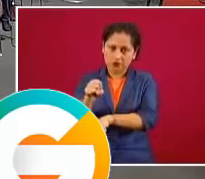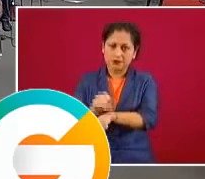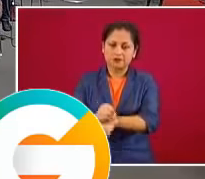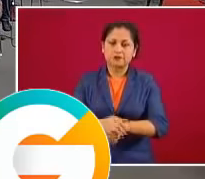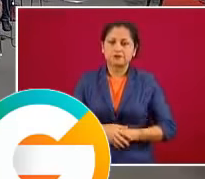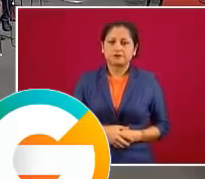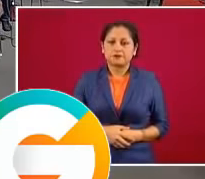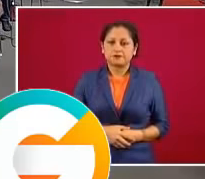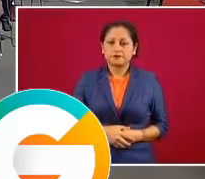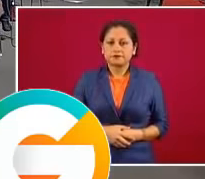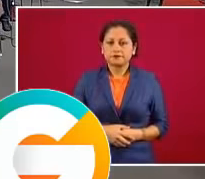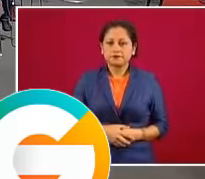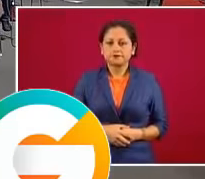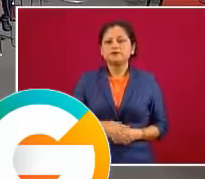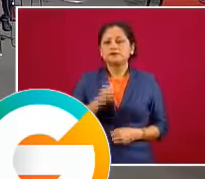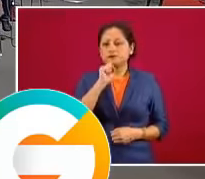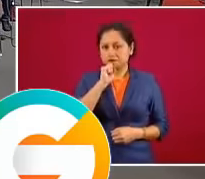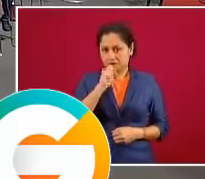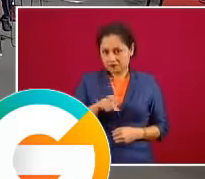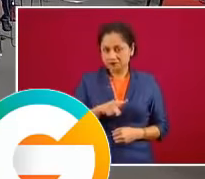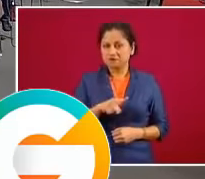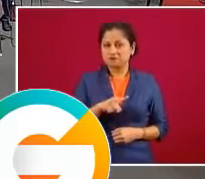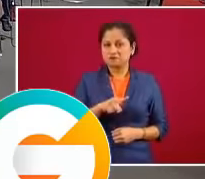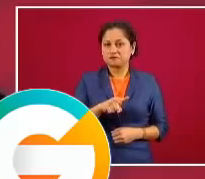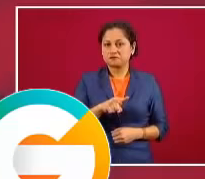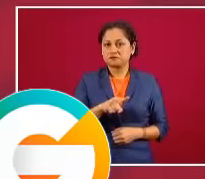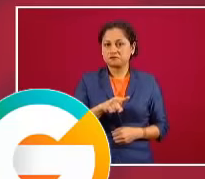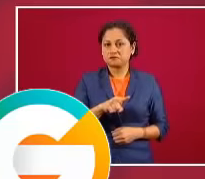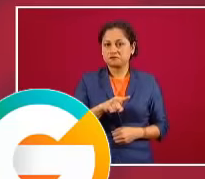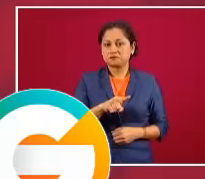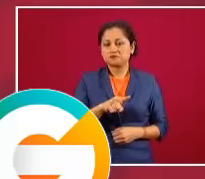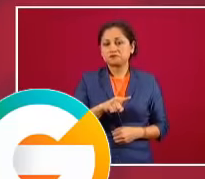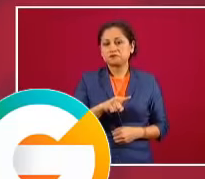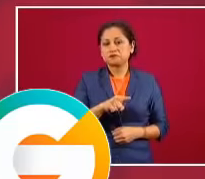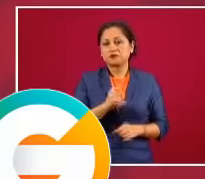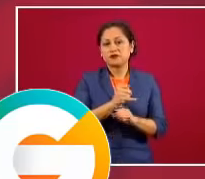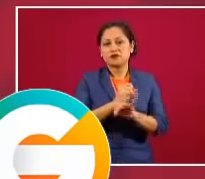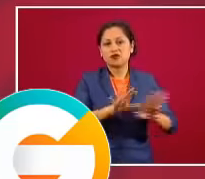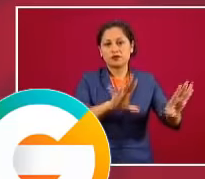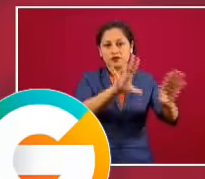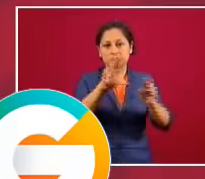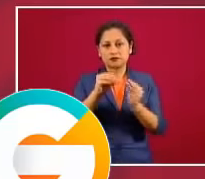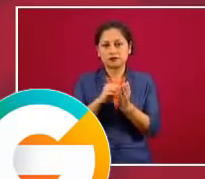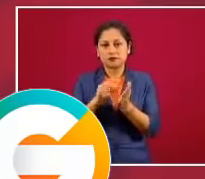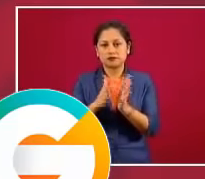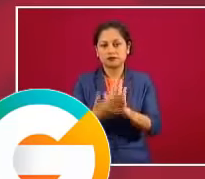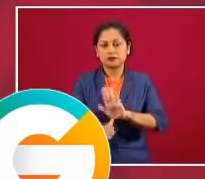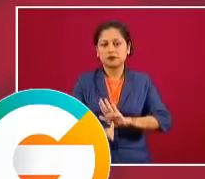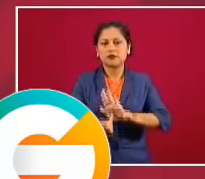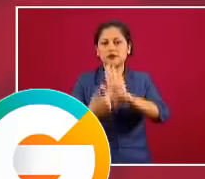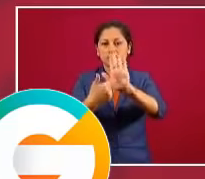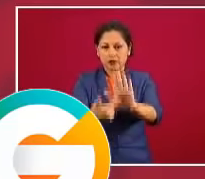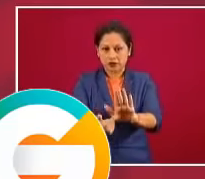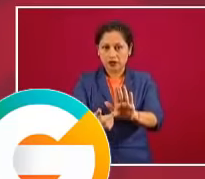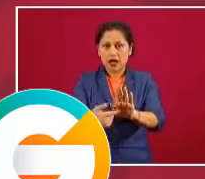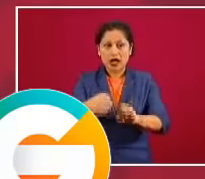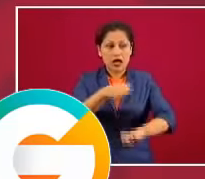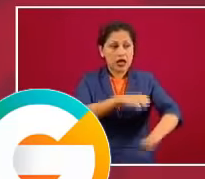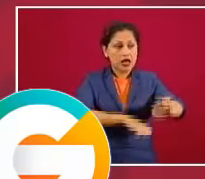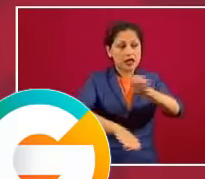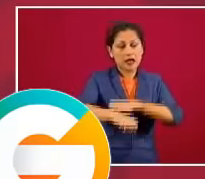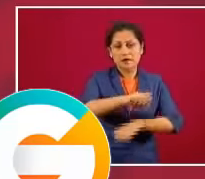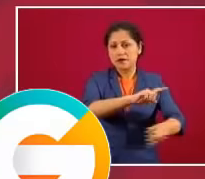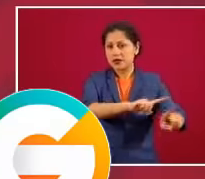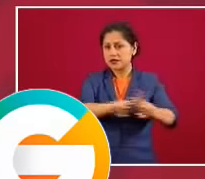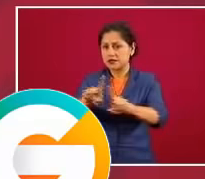también simplificado. Se les va a informar a todos los empresarios, ellos ya